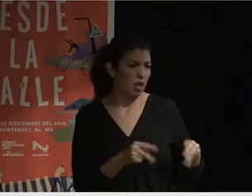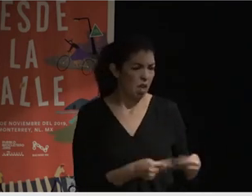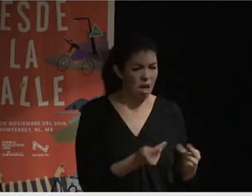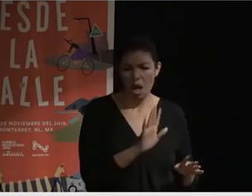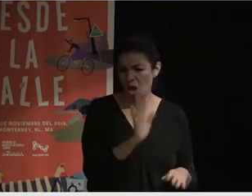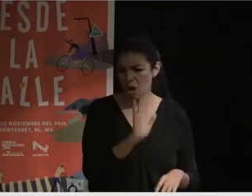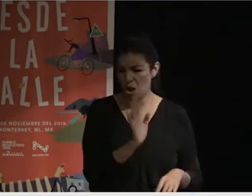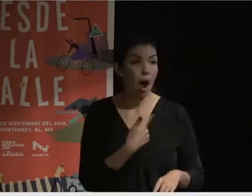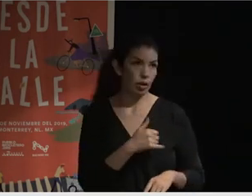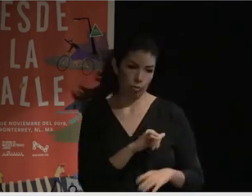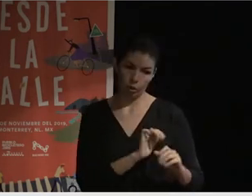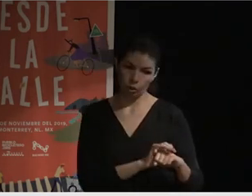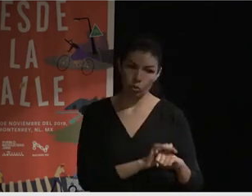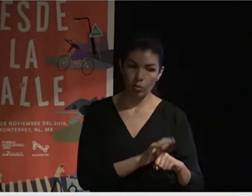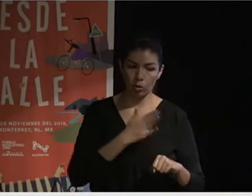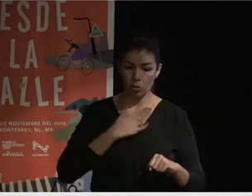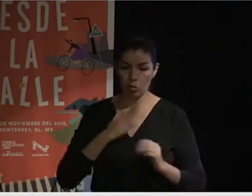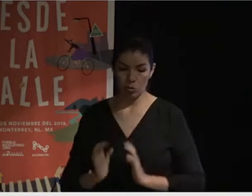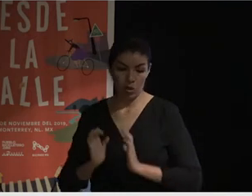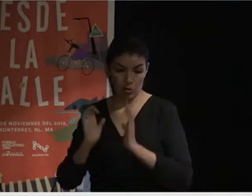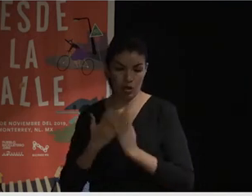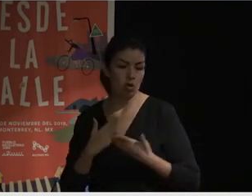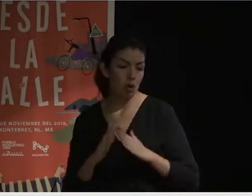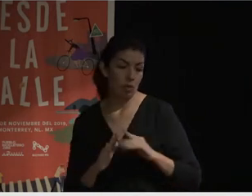ya a ese nivel estos procesos, ¿no?